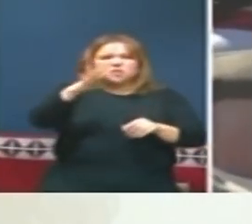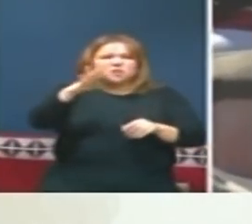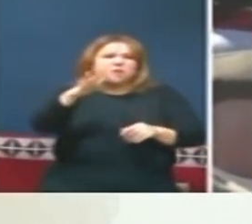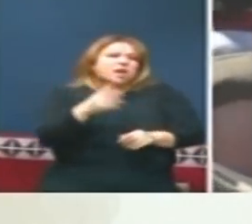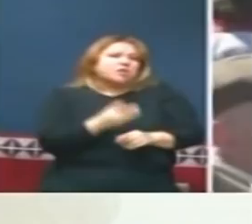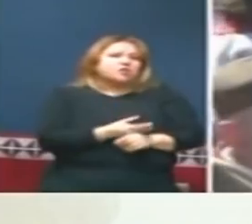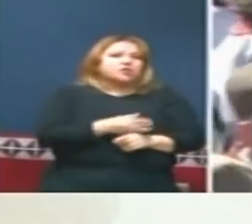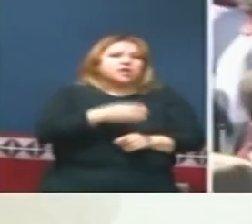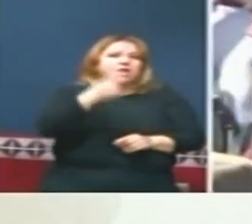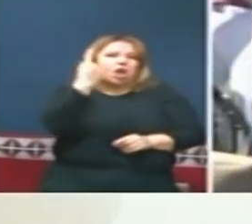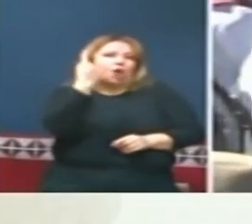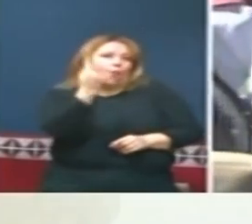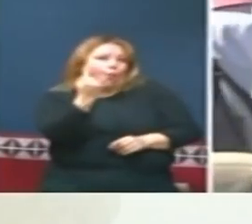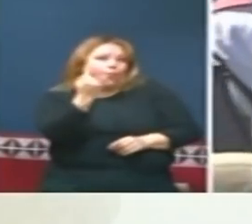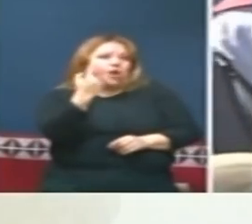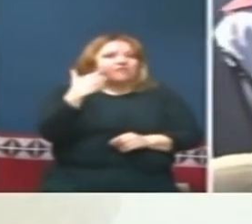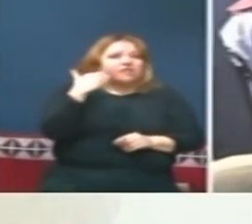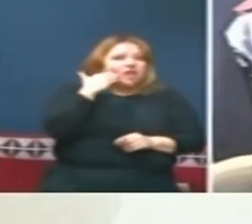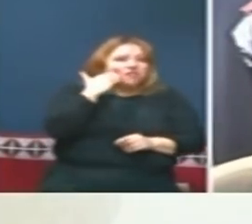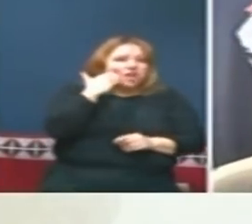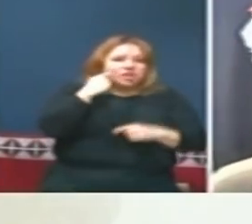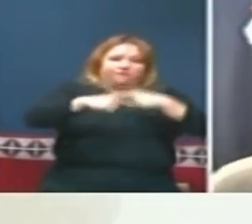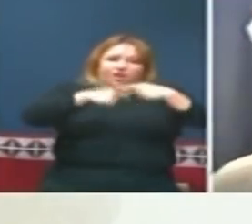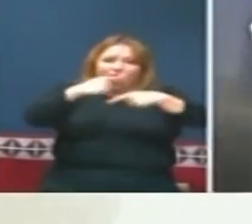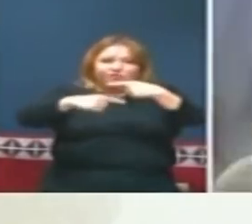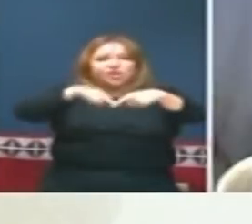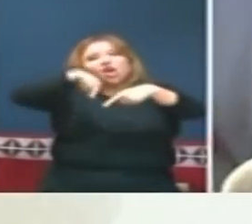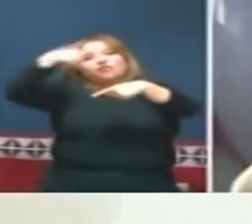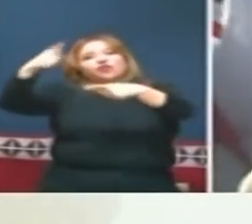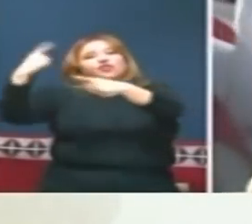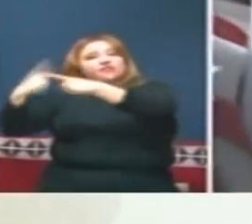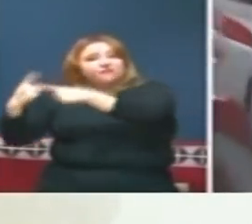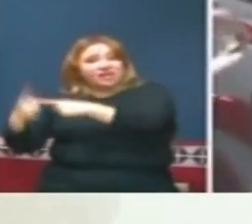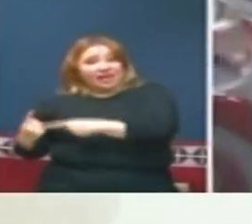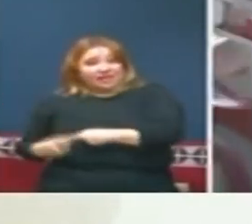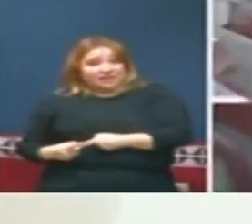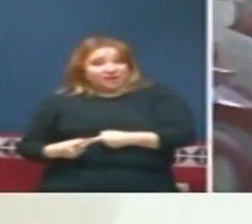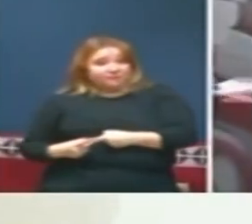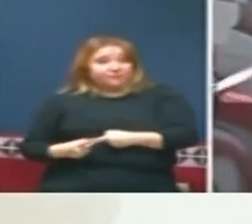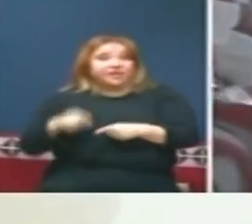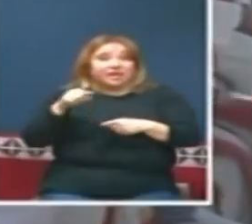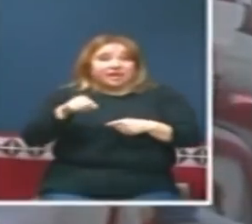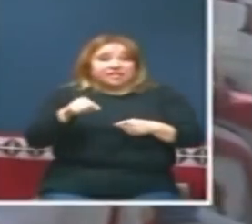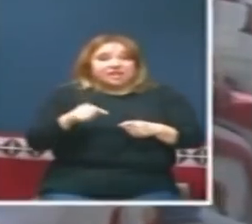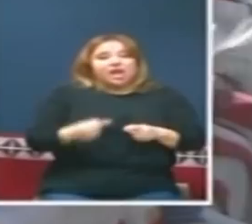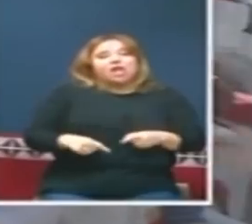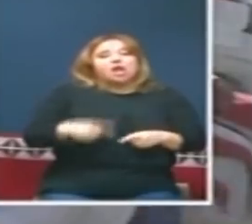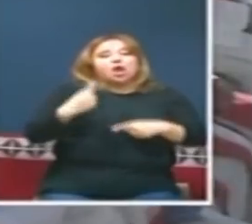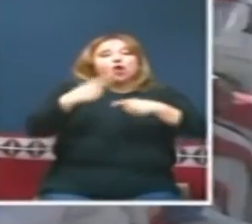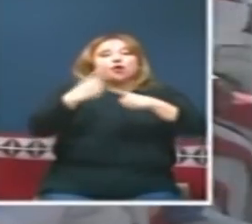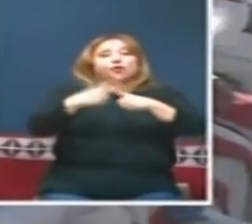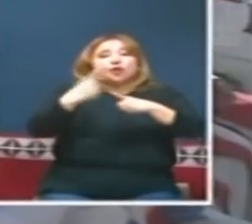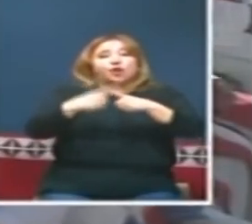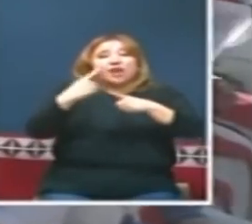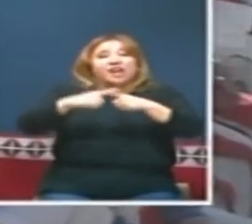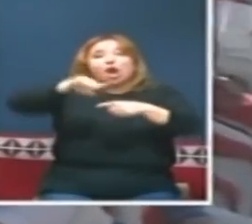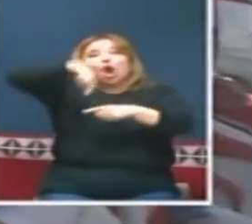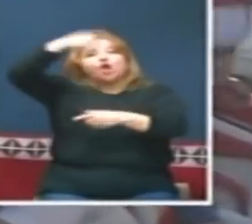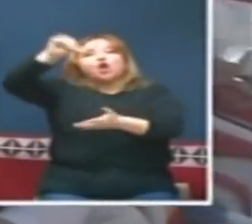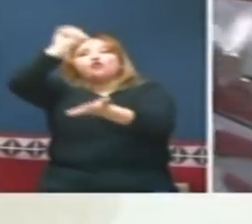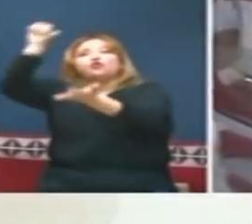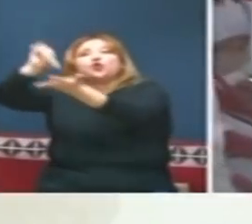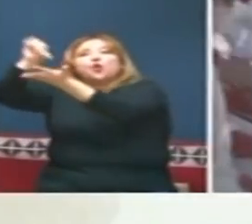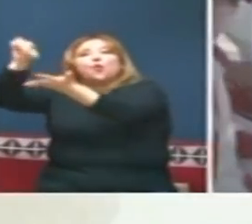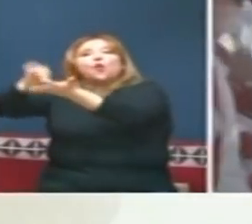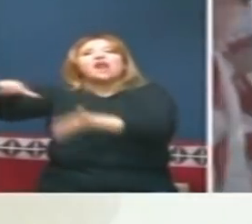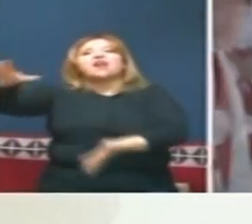planificado como que hasta las 13 y obviamente van a continuar con algún otro tipo de actividad, sino también que todo este tipo de ceremonias va a continuar en el interior, en San